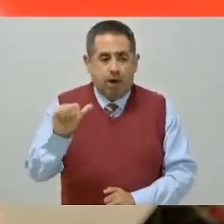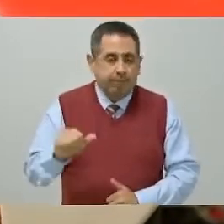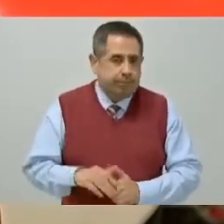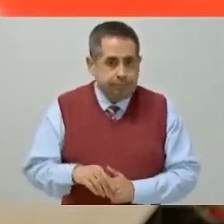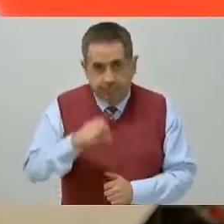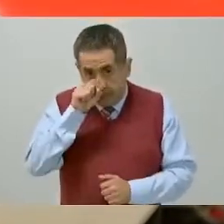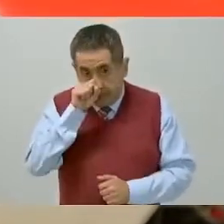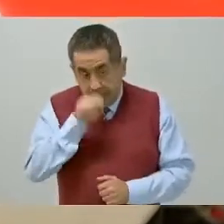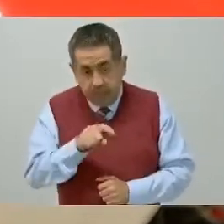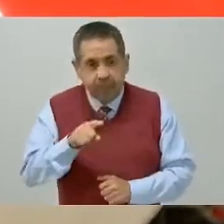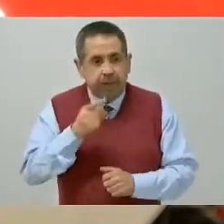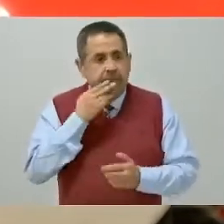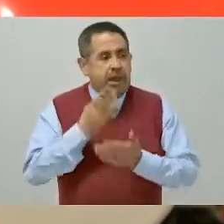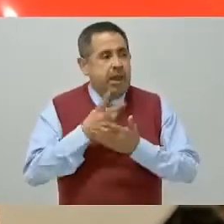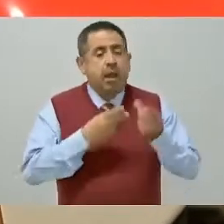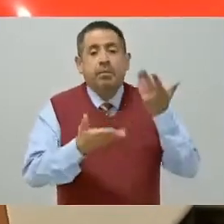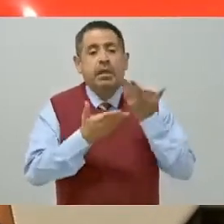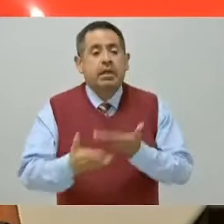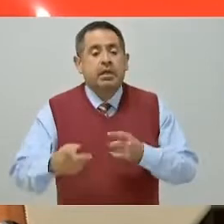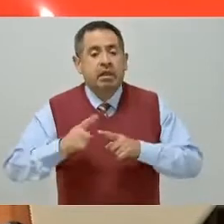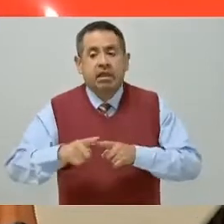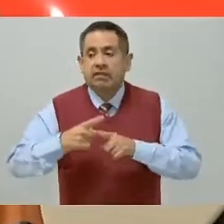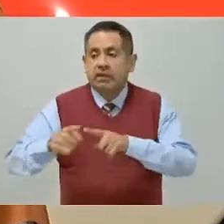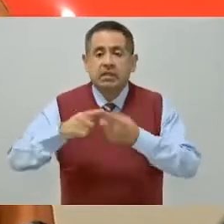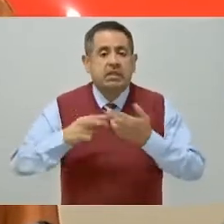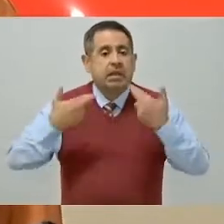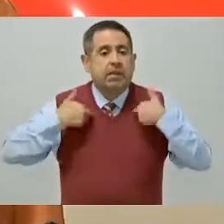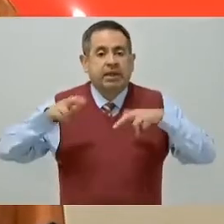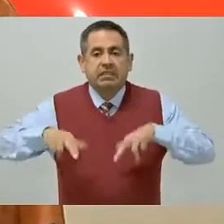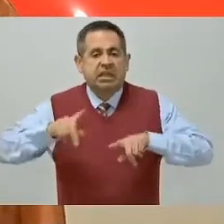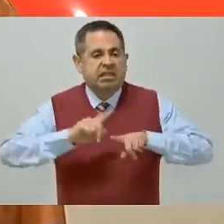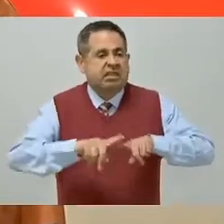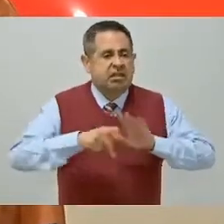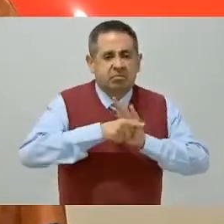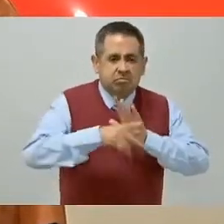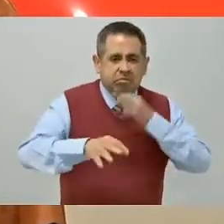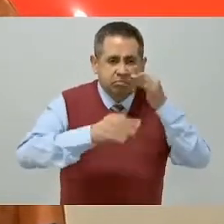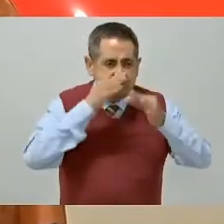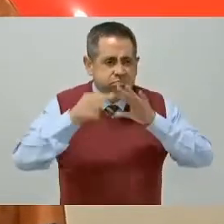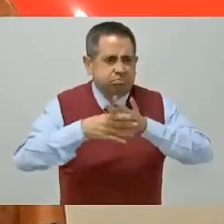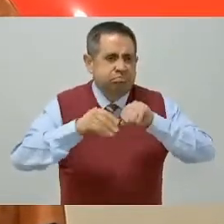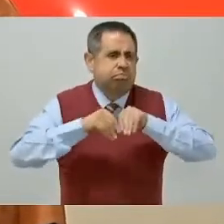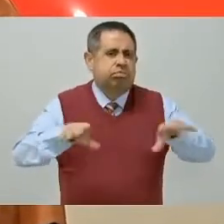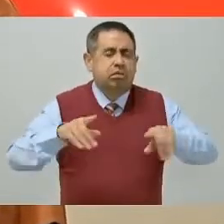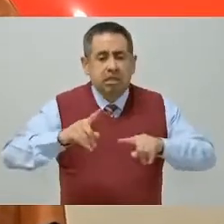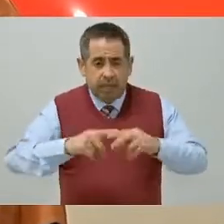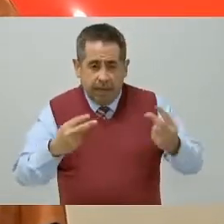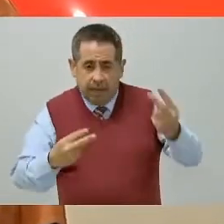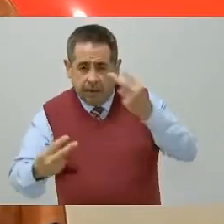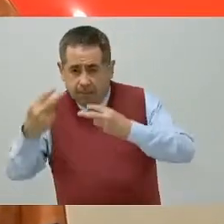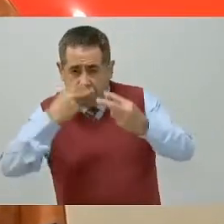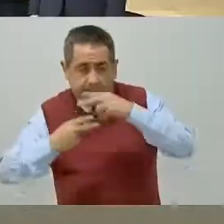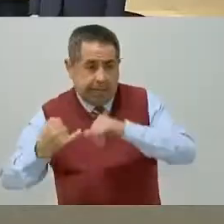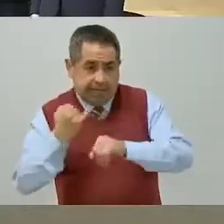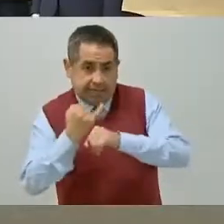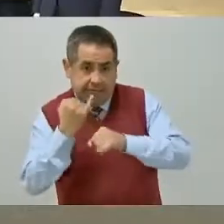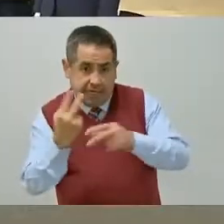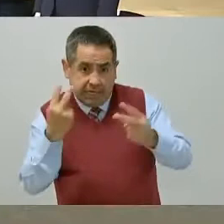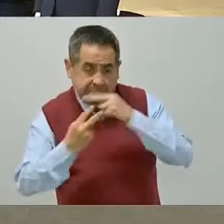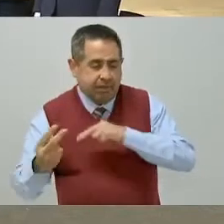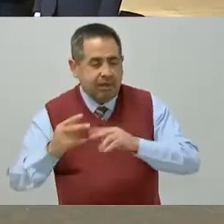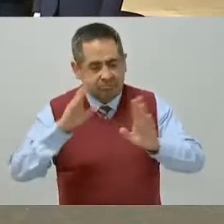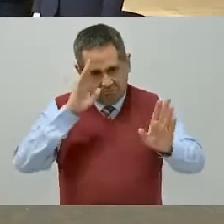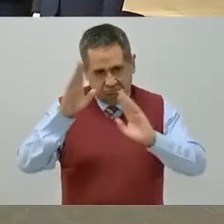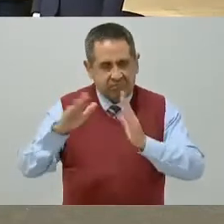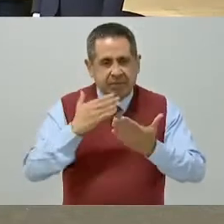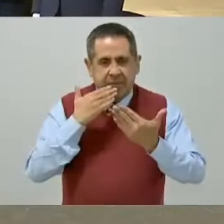Asimismo, damos la bienvenida a los representantes de los medios de comunicación y a quienes nos siguen a través de las redes sociales en